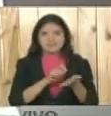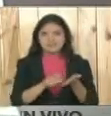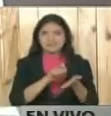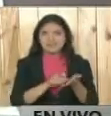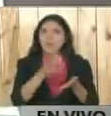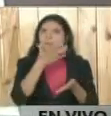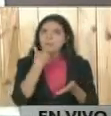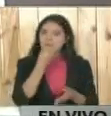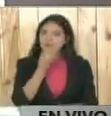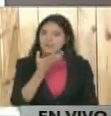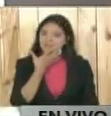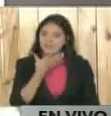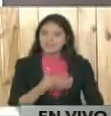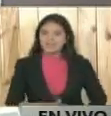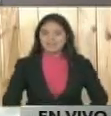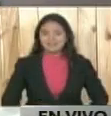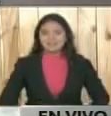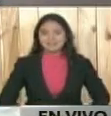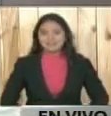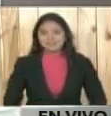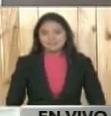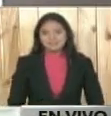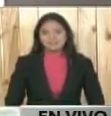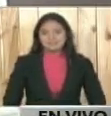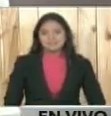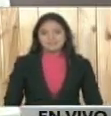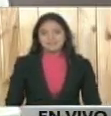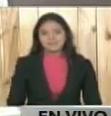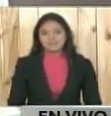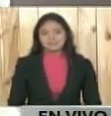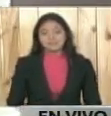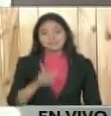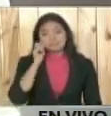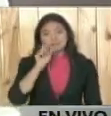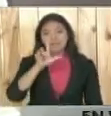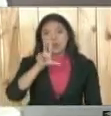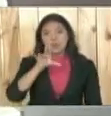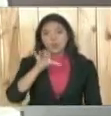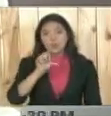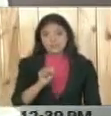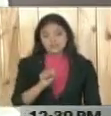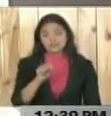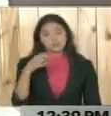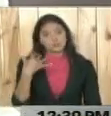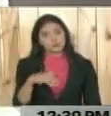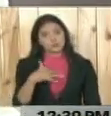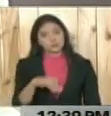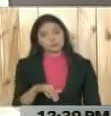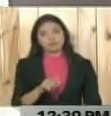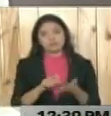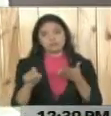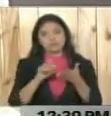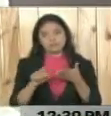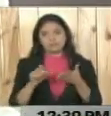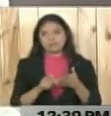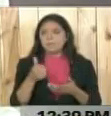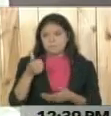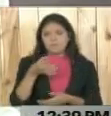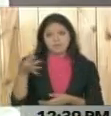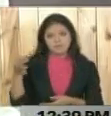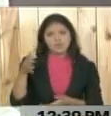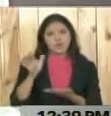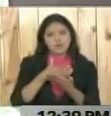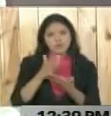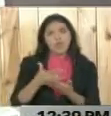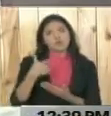Bien bonita, pues. Aquí está el prólogo. Prólogo de Luis Brito García, Naguará. No, es tremendo libro, presidente.